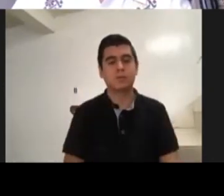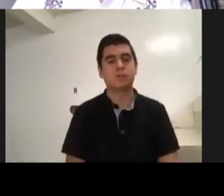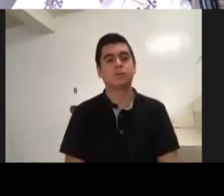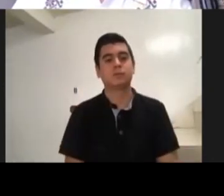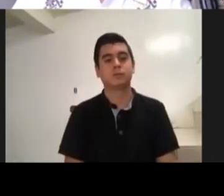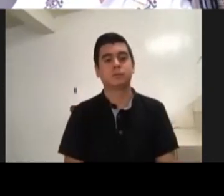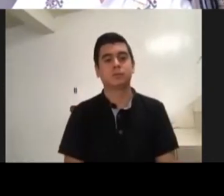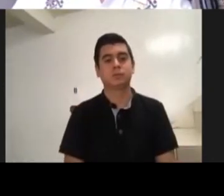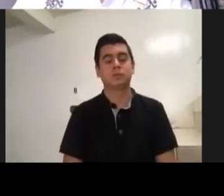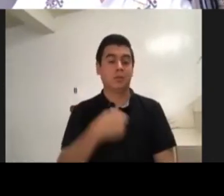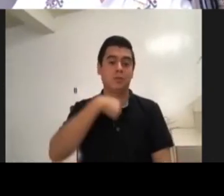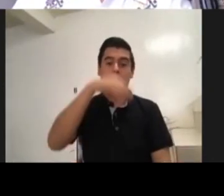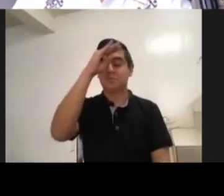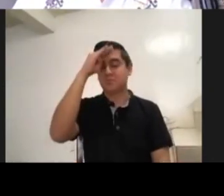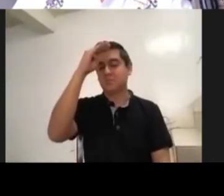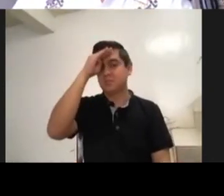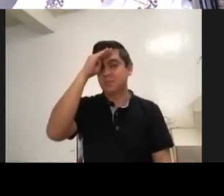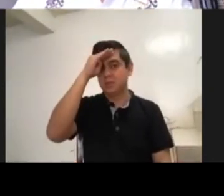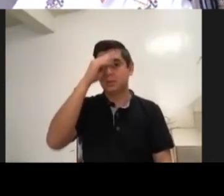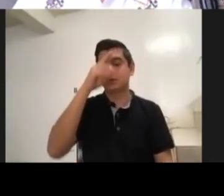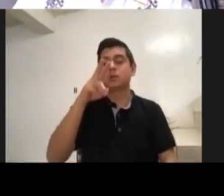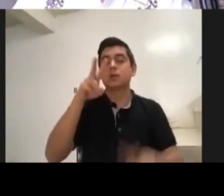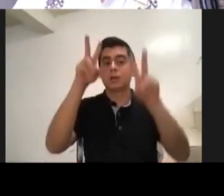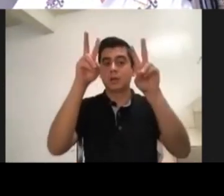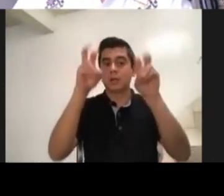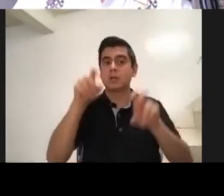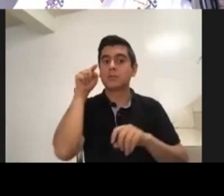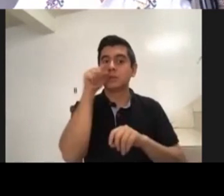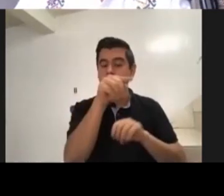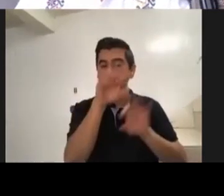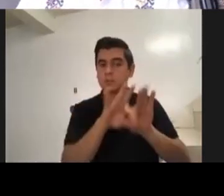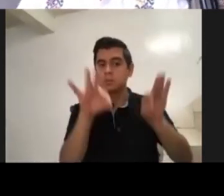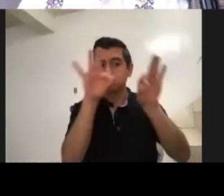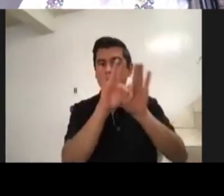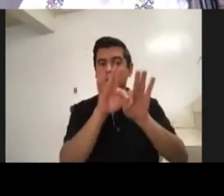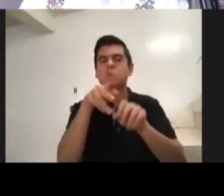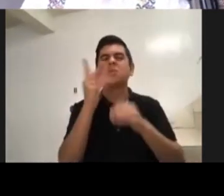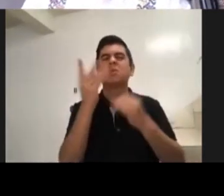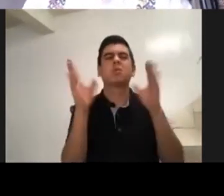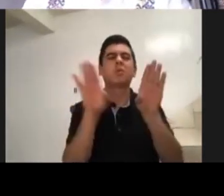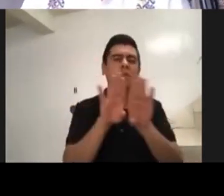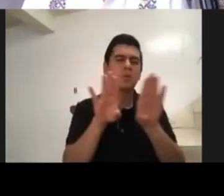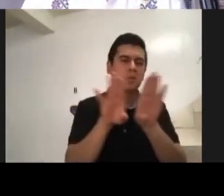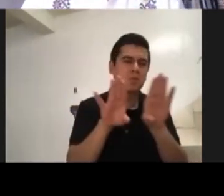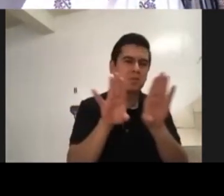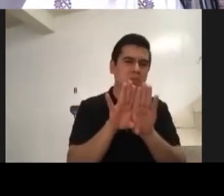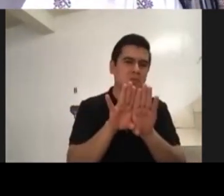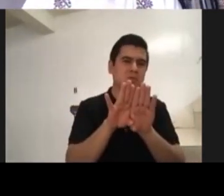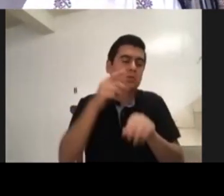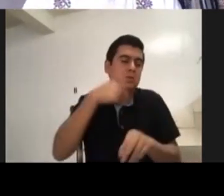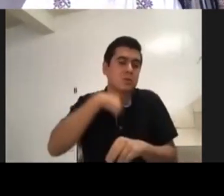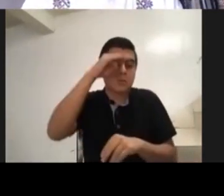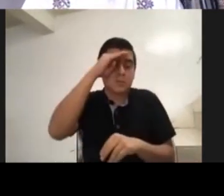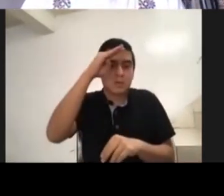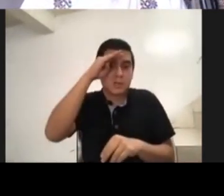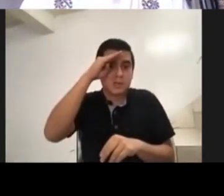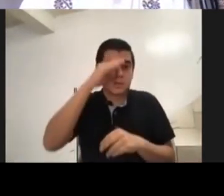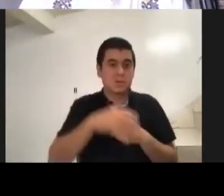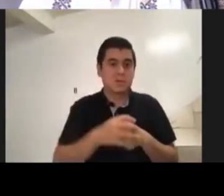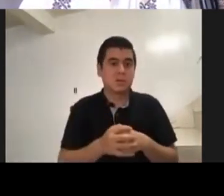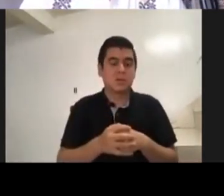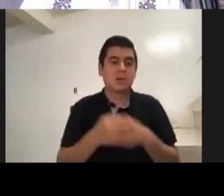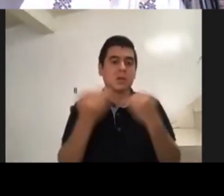creo que ahí es donde está el tema. Ahora, ¿cómo es que esto habría que hacerlo? Me parece que un elemento que ya han señalado